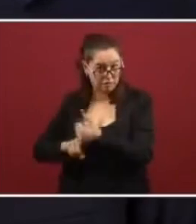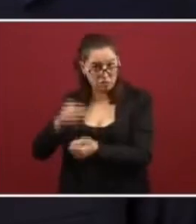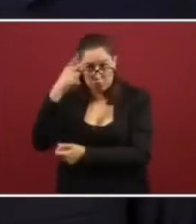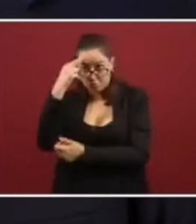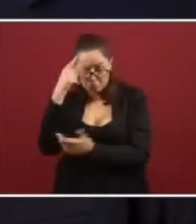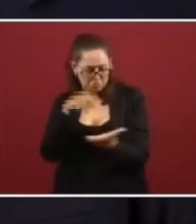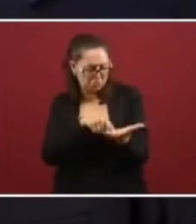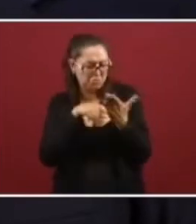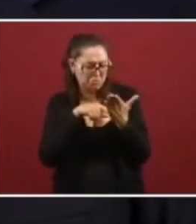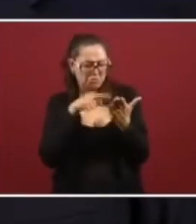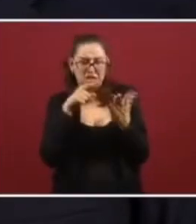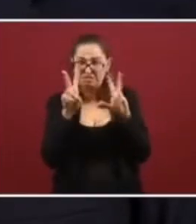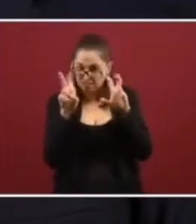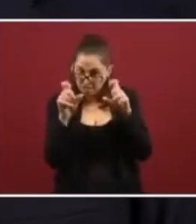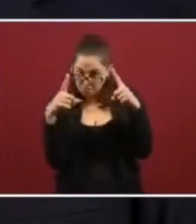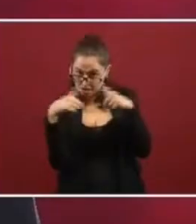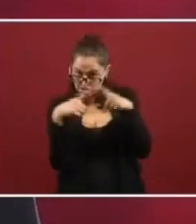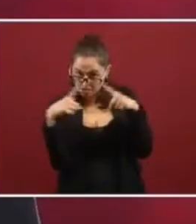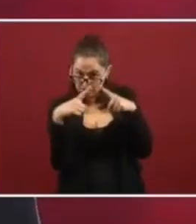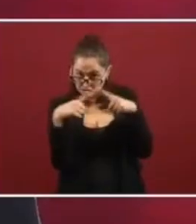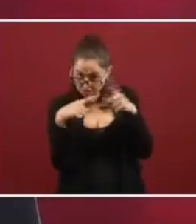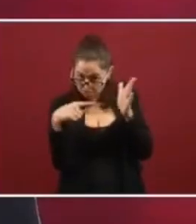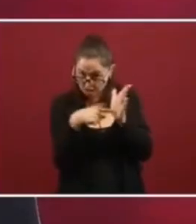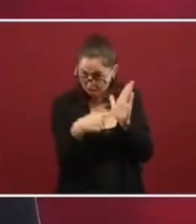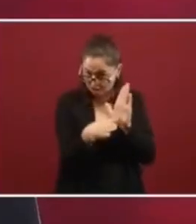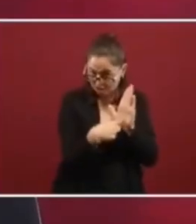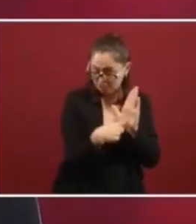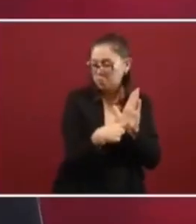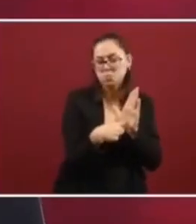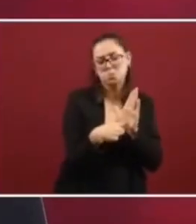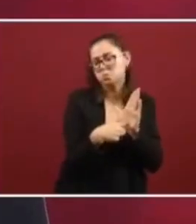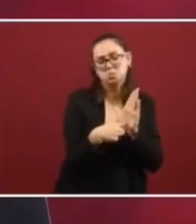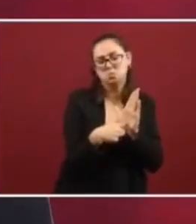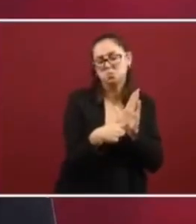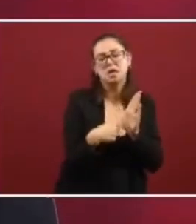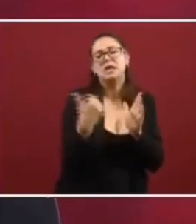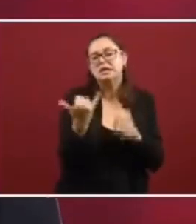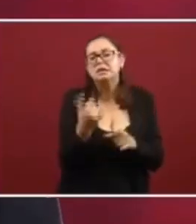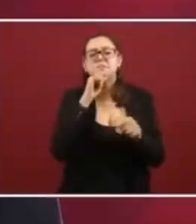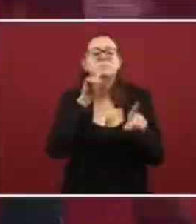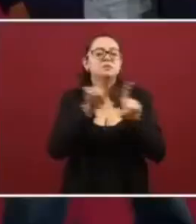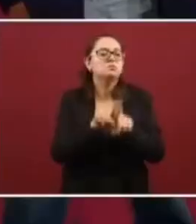información sobre lo que se conoció el día de ayer, y